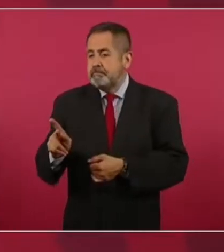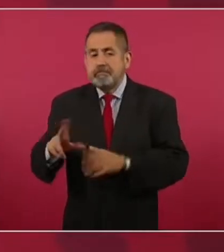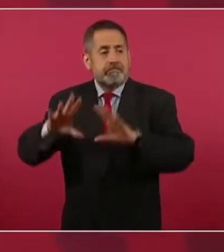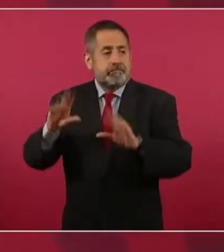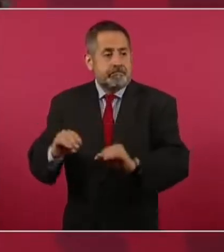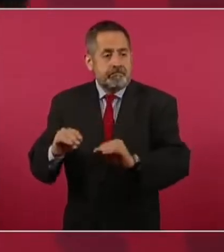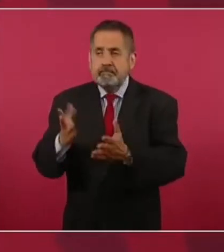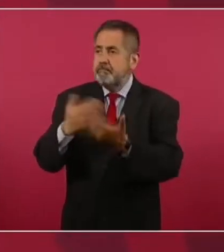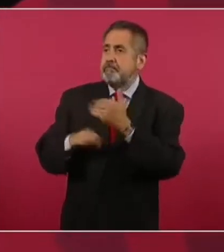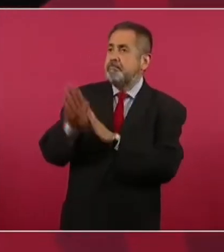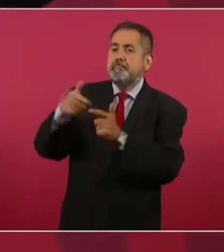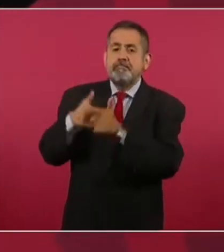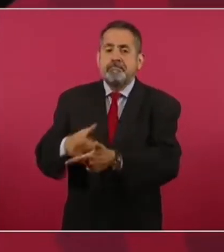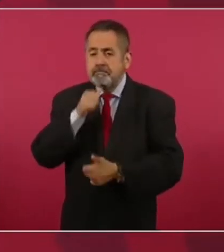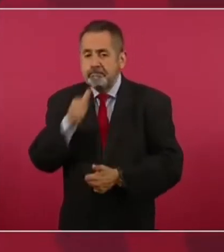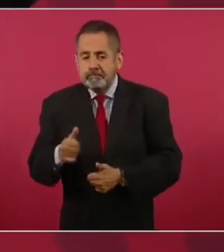Esa es